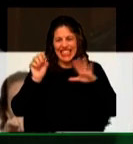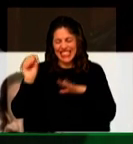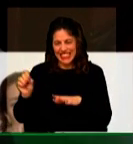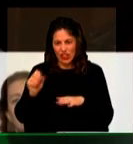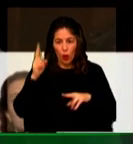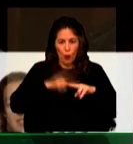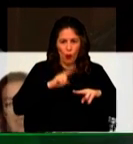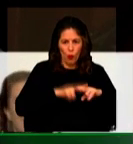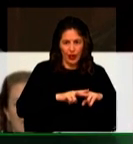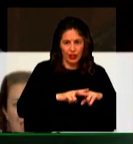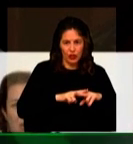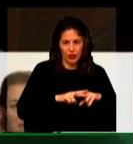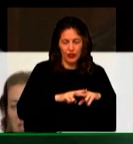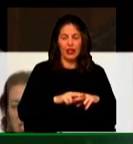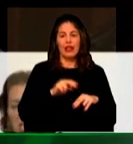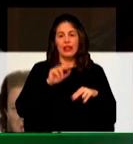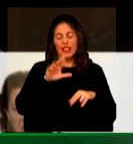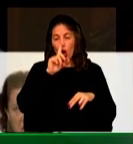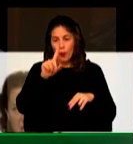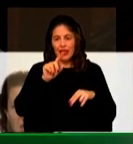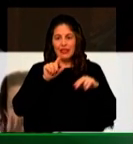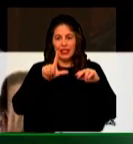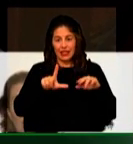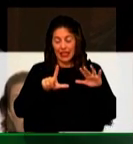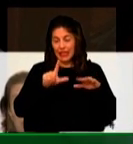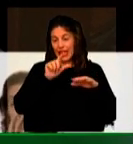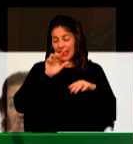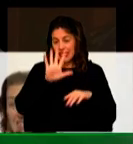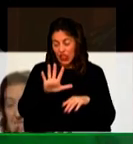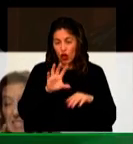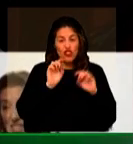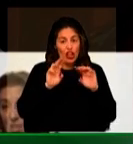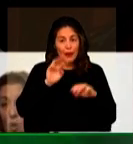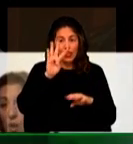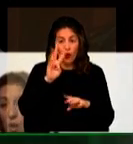5.075 solamente fueron en esos 4 meses.